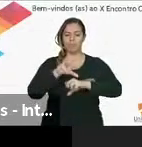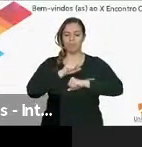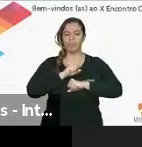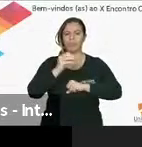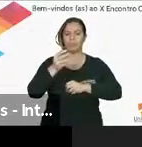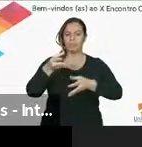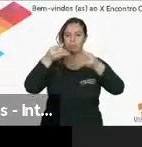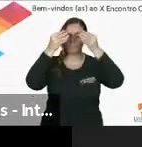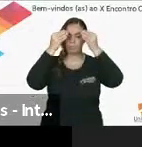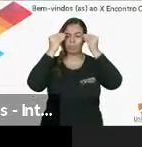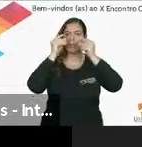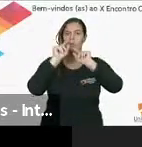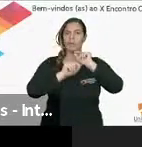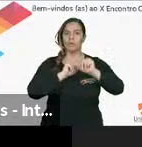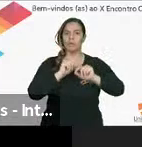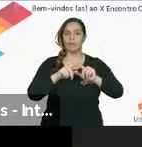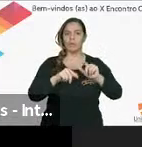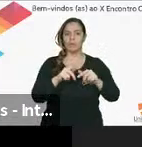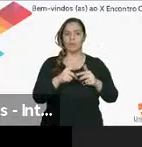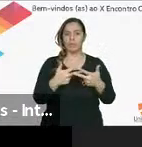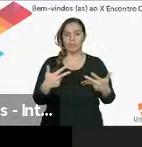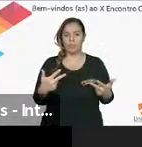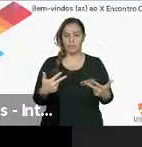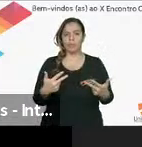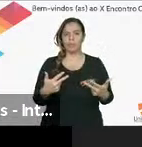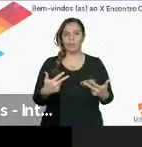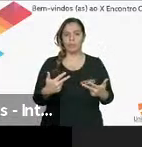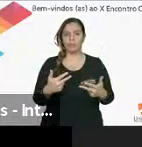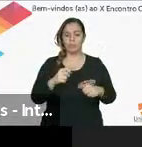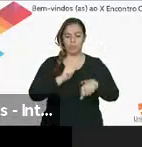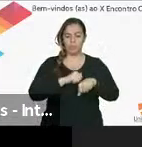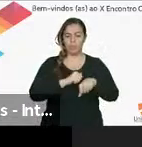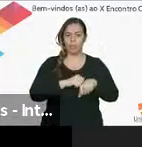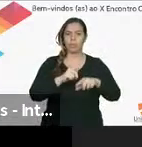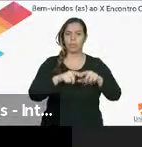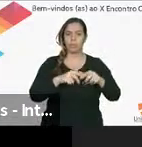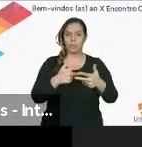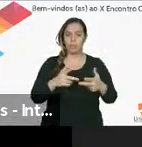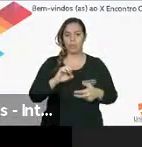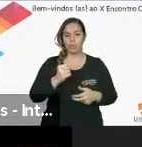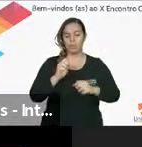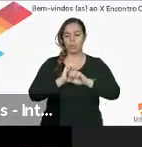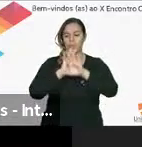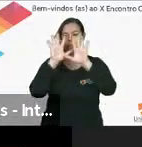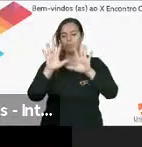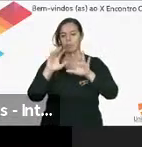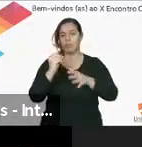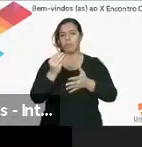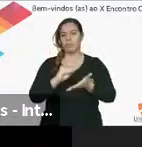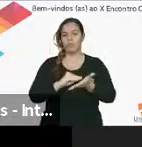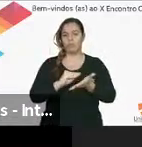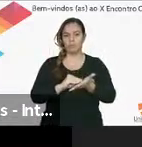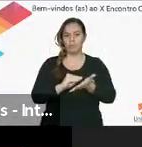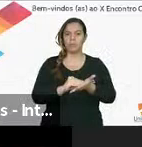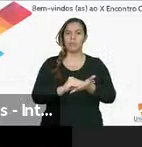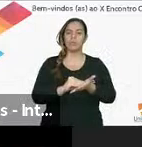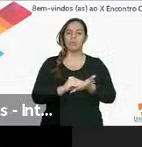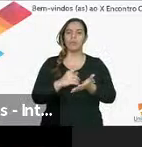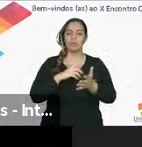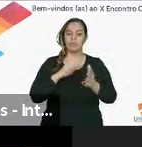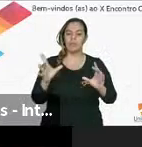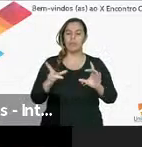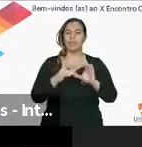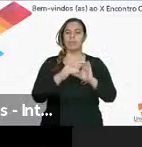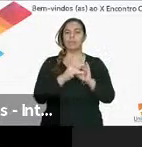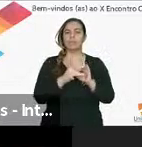objetos, sean estos objetos concretos, abstractos o ciertas pautas de conducta. Y está muy nexado, por